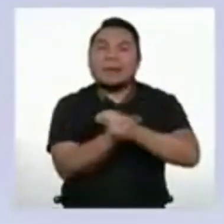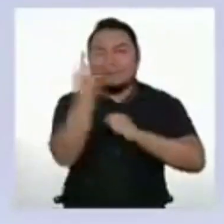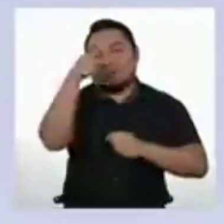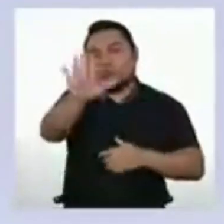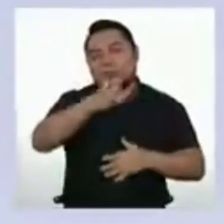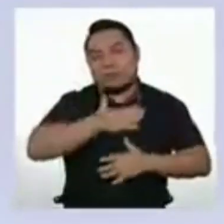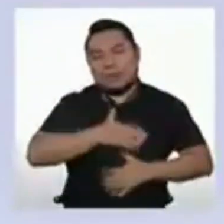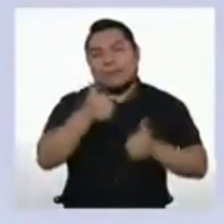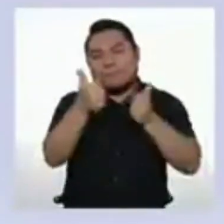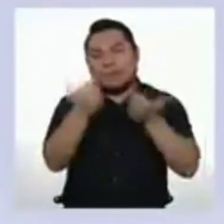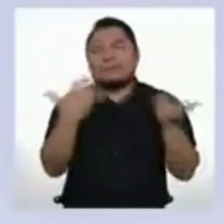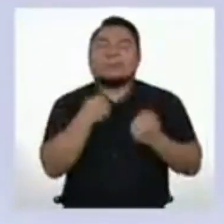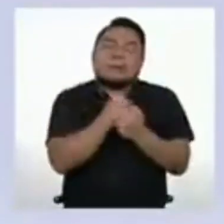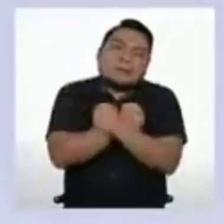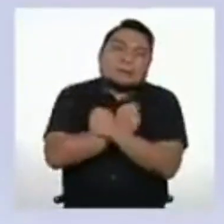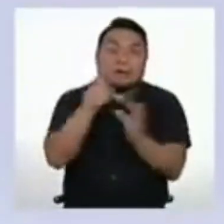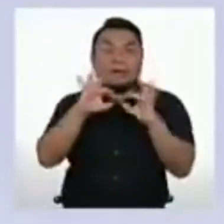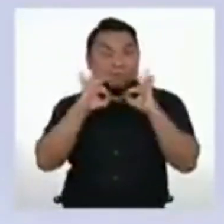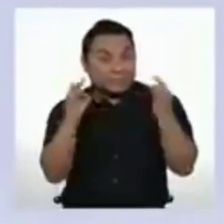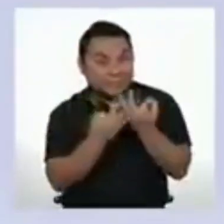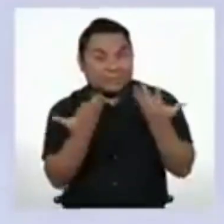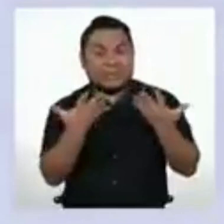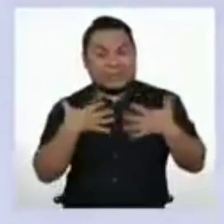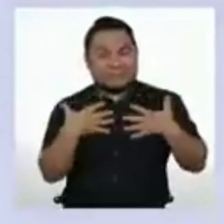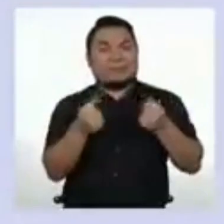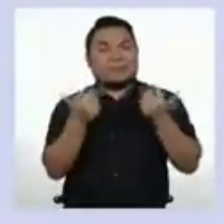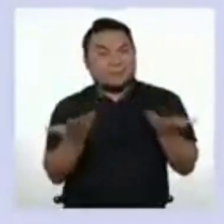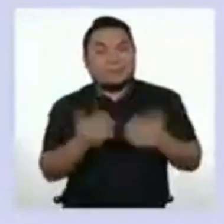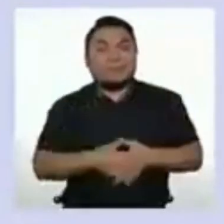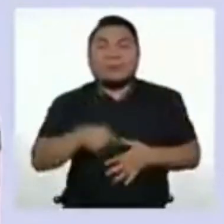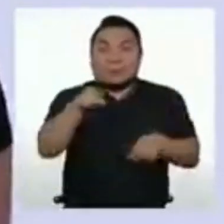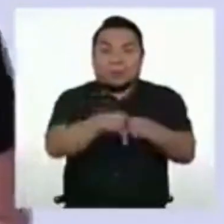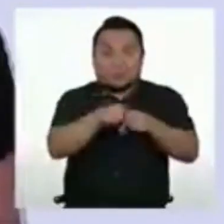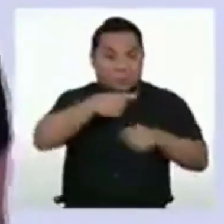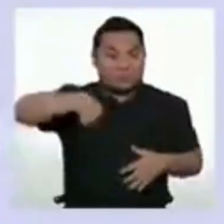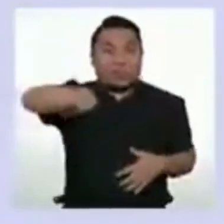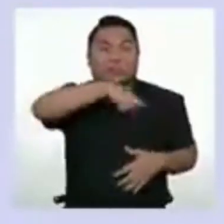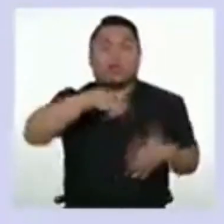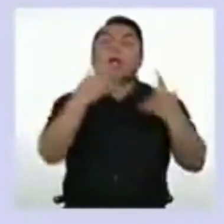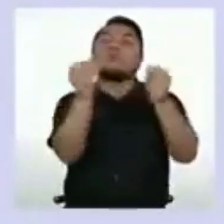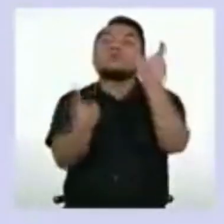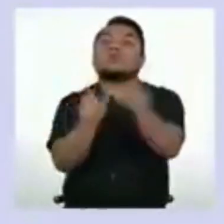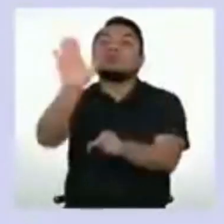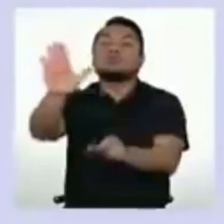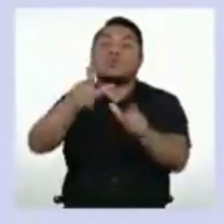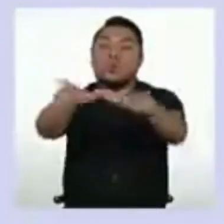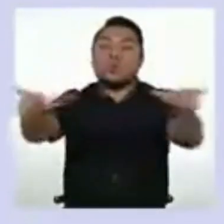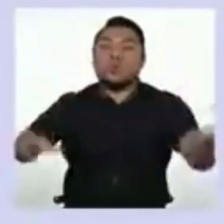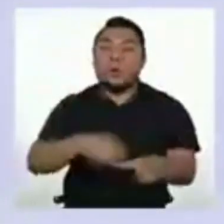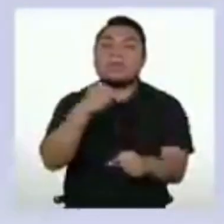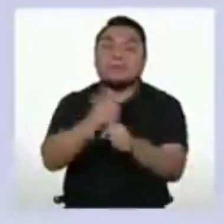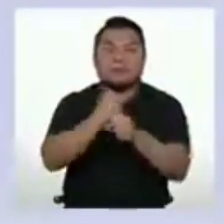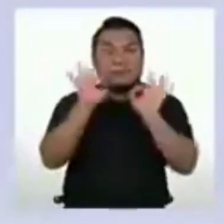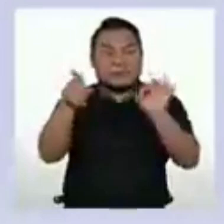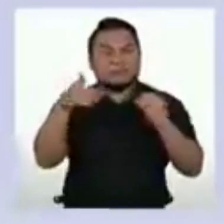bien, porque nos queremos y queremos que nuestras familias estén sanas. Así como nosotros, hay muchas personas que desde sus campos laborales y